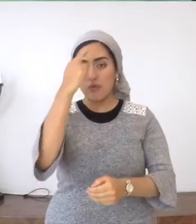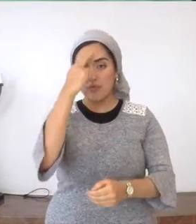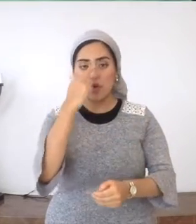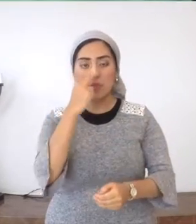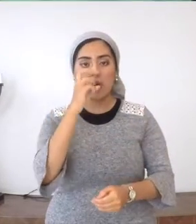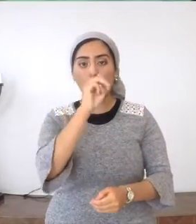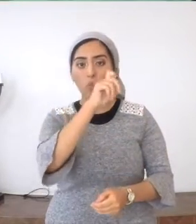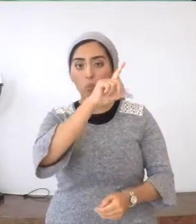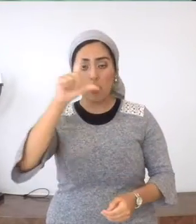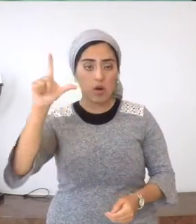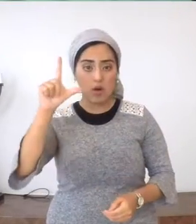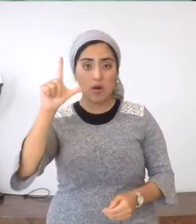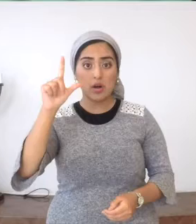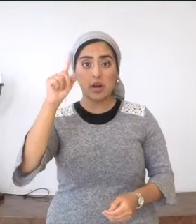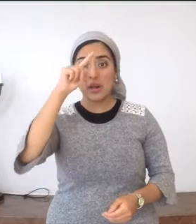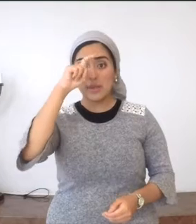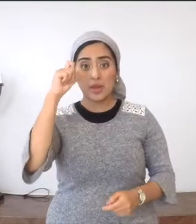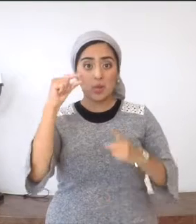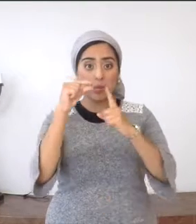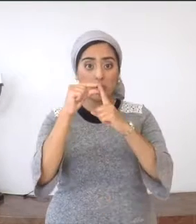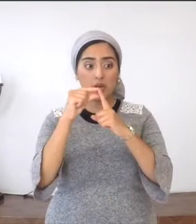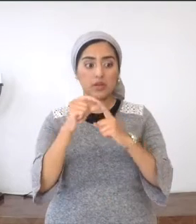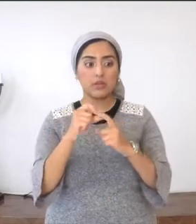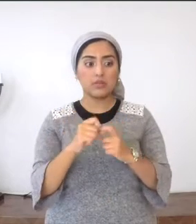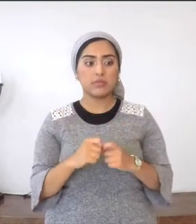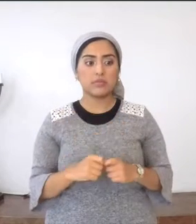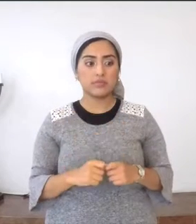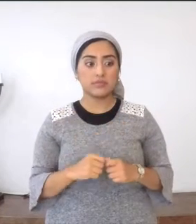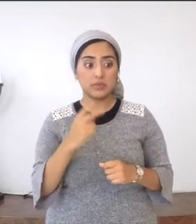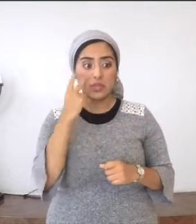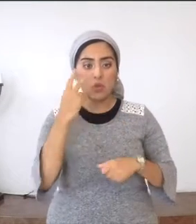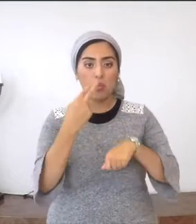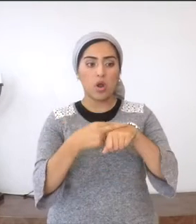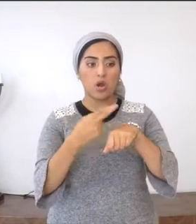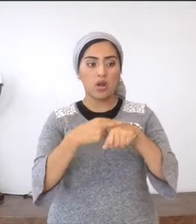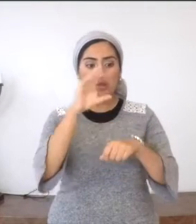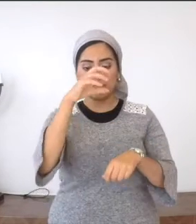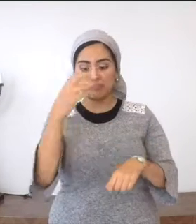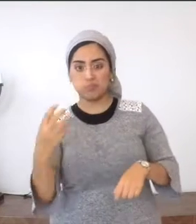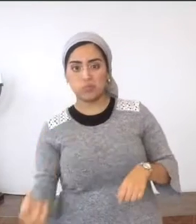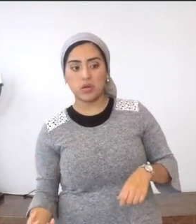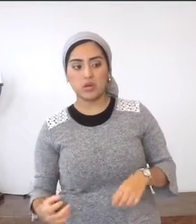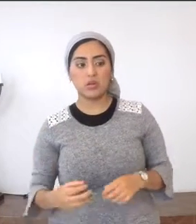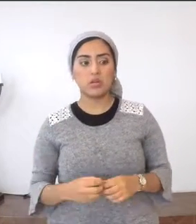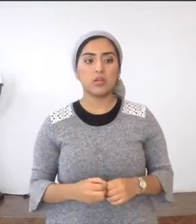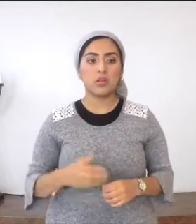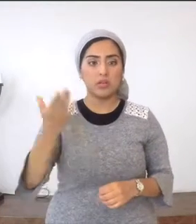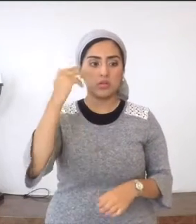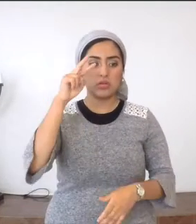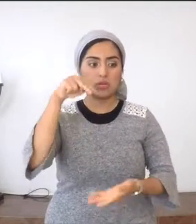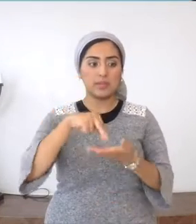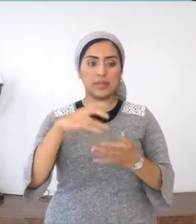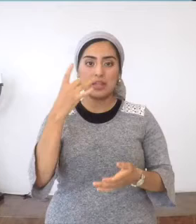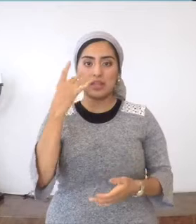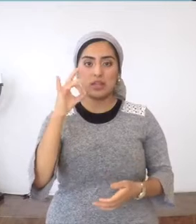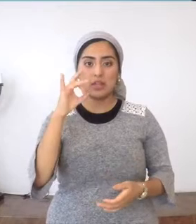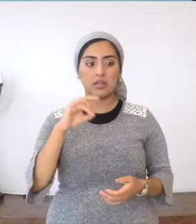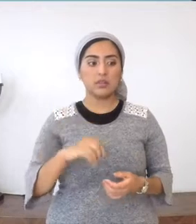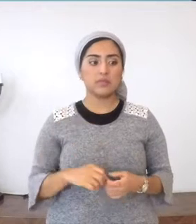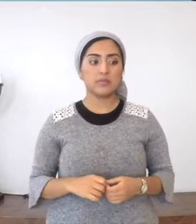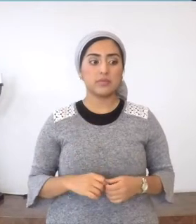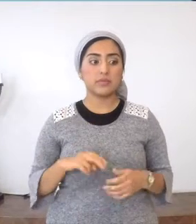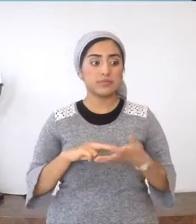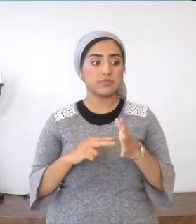De la Fortaleza Antonia Porque Las palabras Ahí va la piedra Que se cae O sea